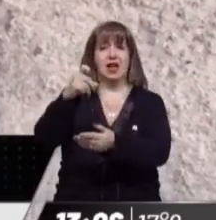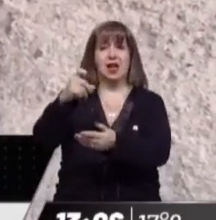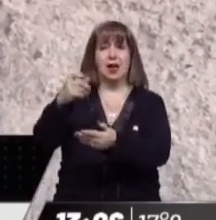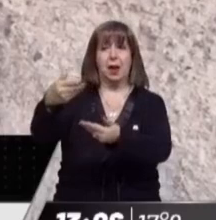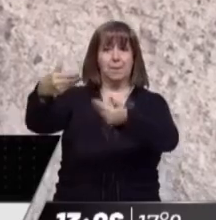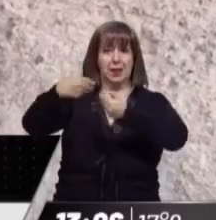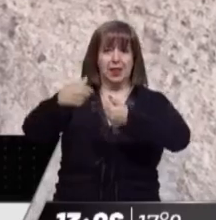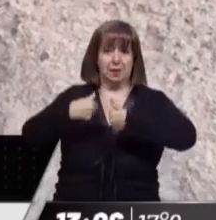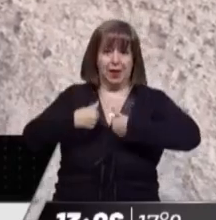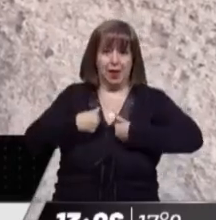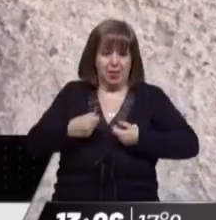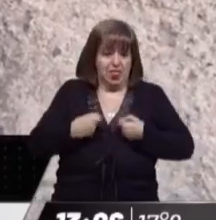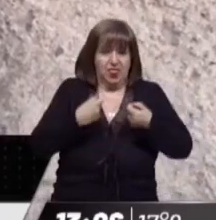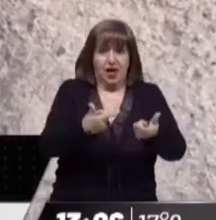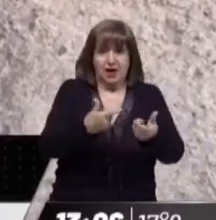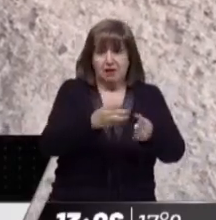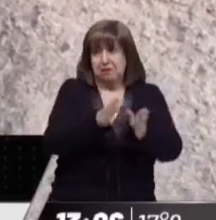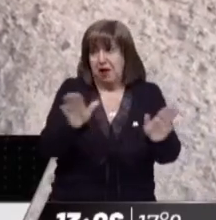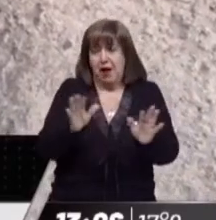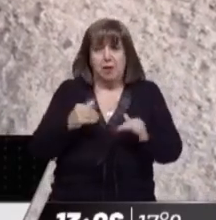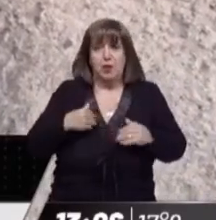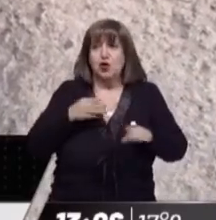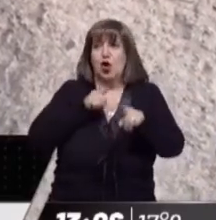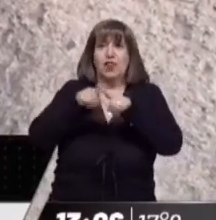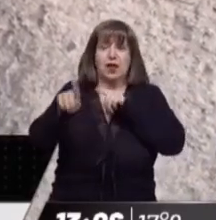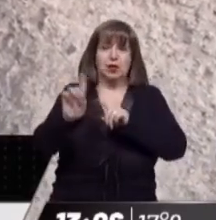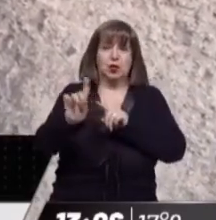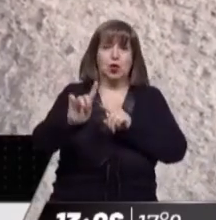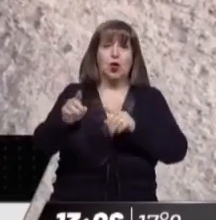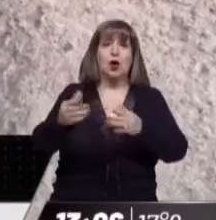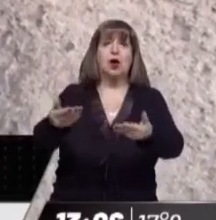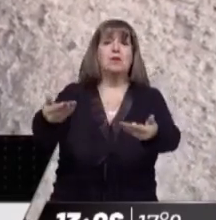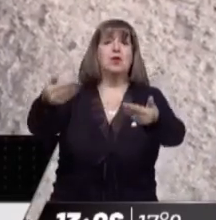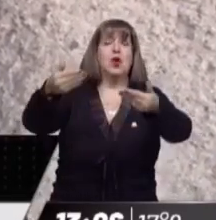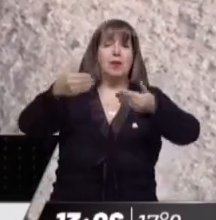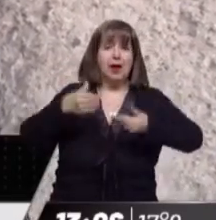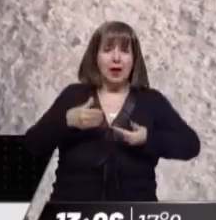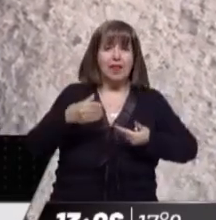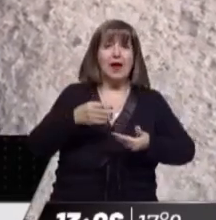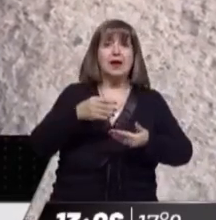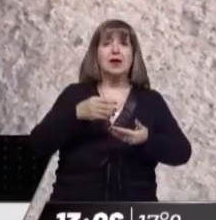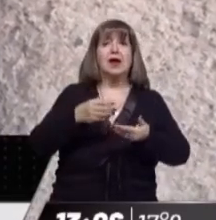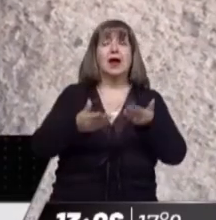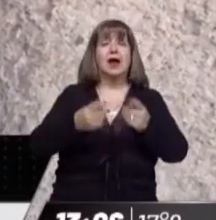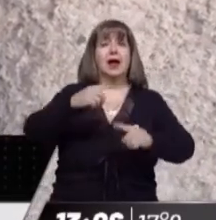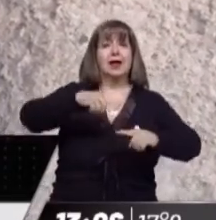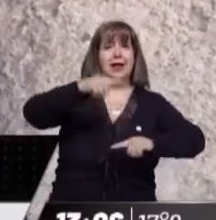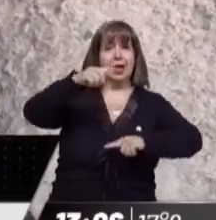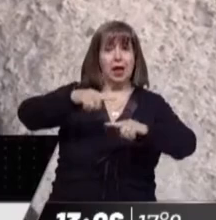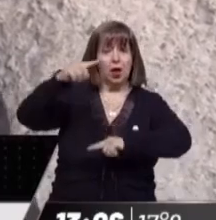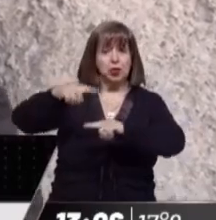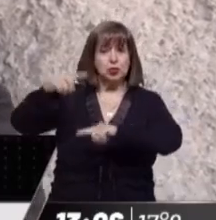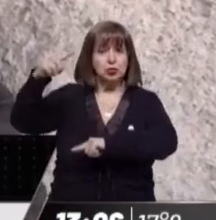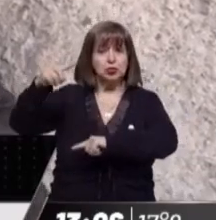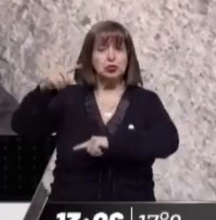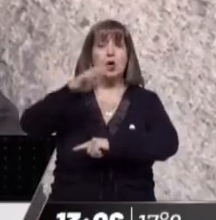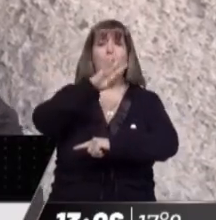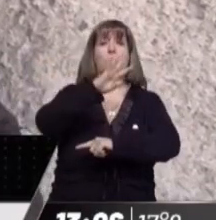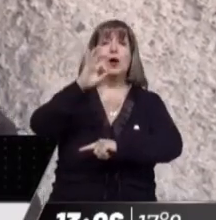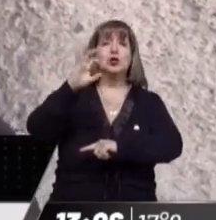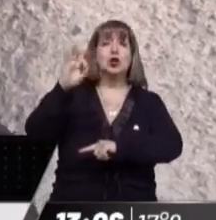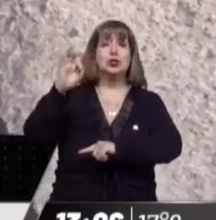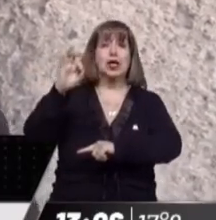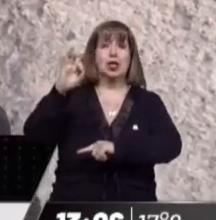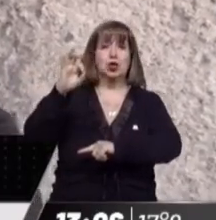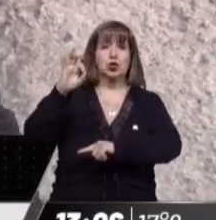eh Y bueno supuestamente nos van a entregar 400 e 400 kg de